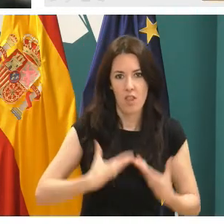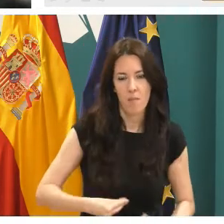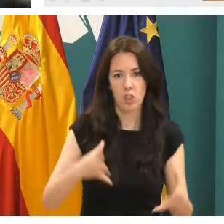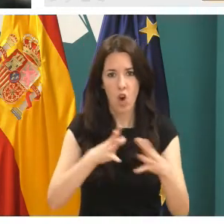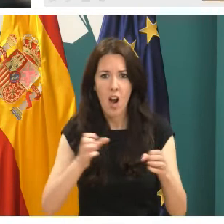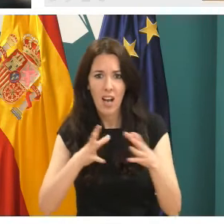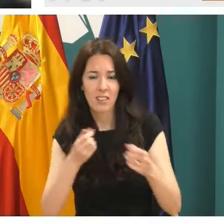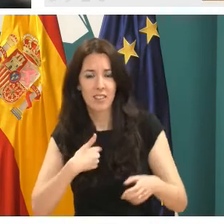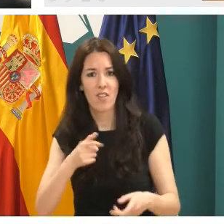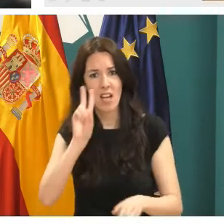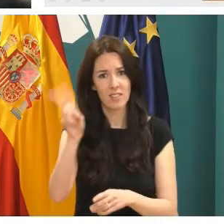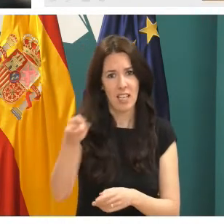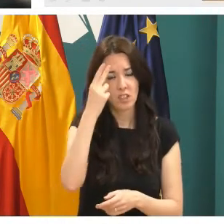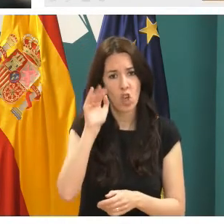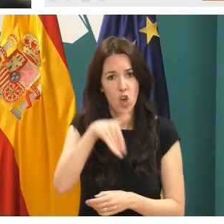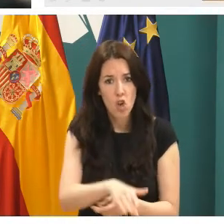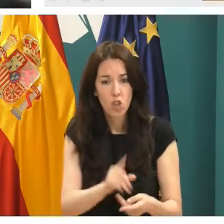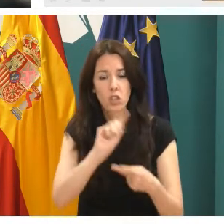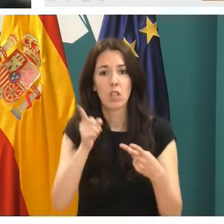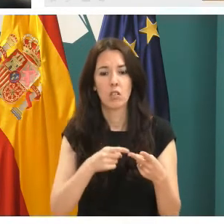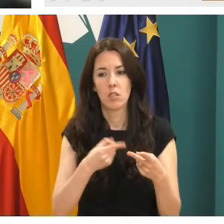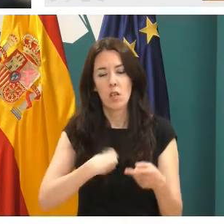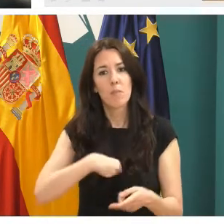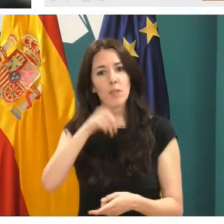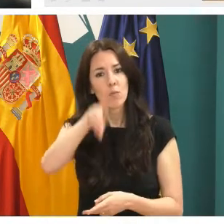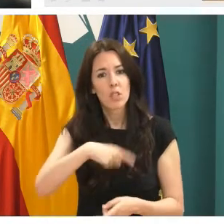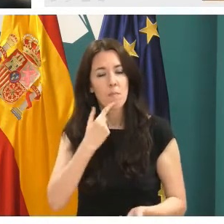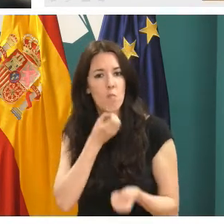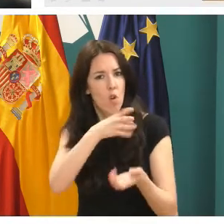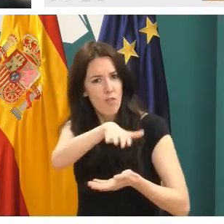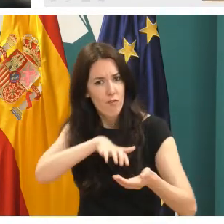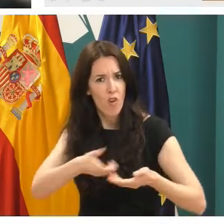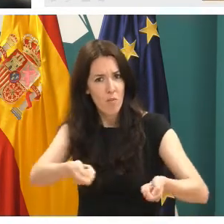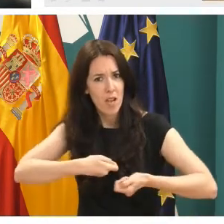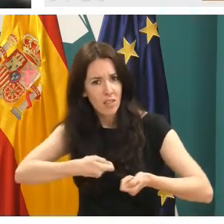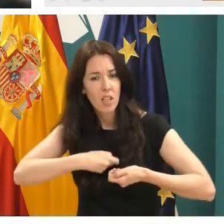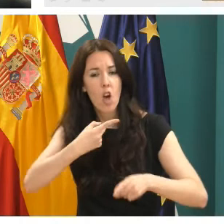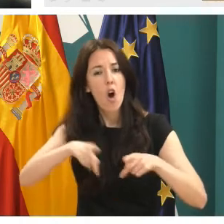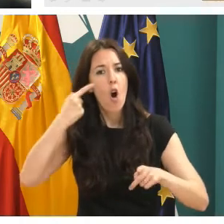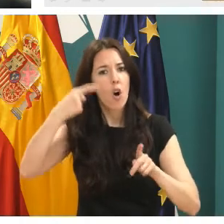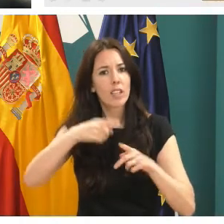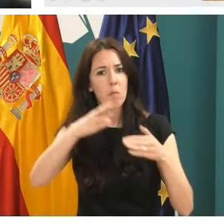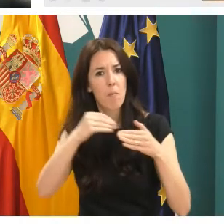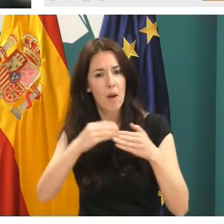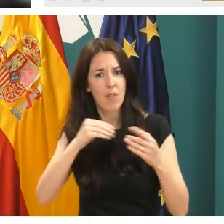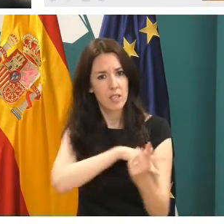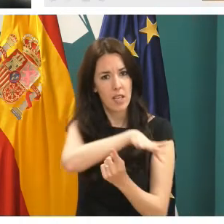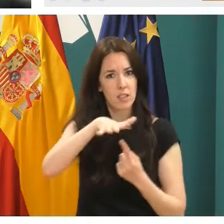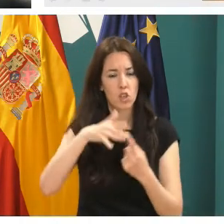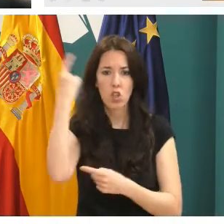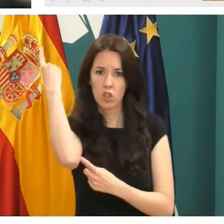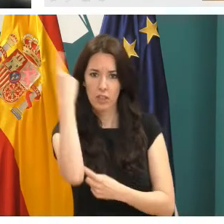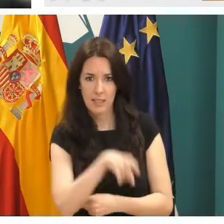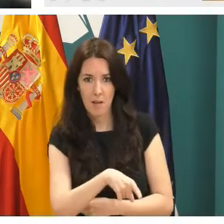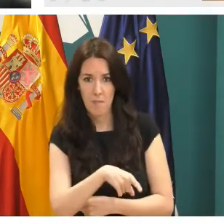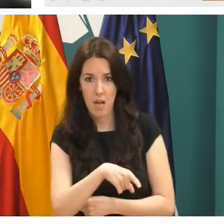trastornos comórbidos que he comentado, basándonos también en los informes que nos den, para que el paciente y el entorno se haga consciente,